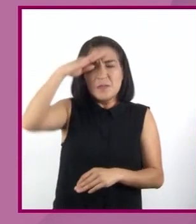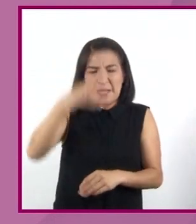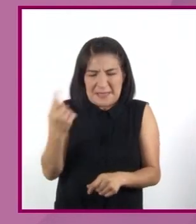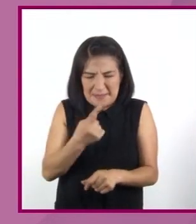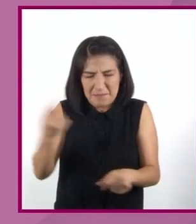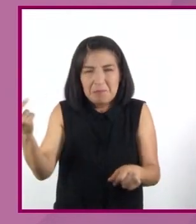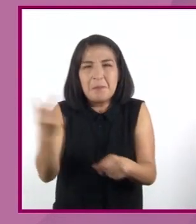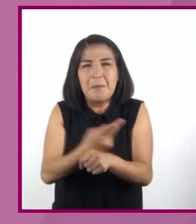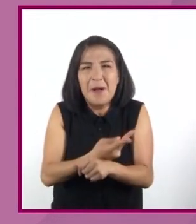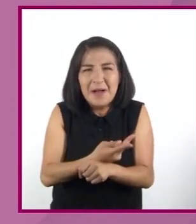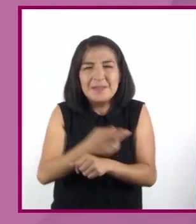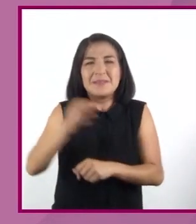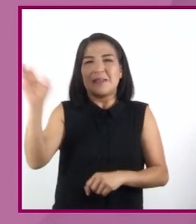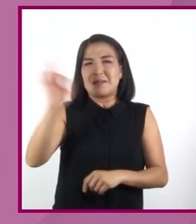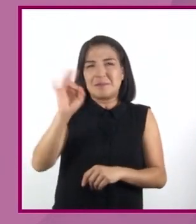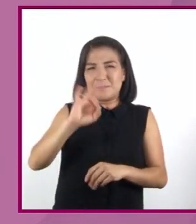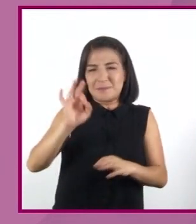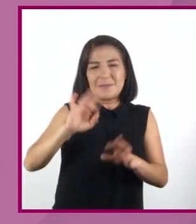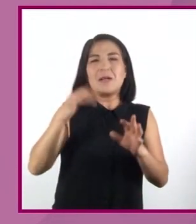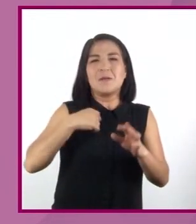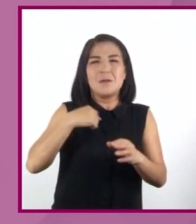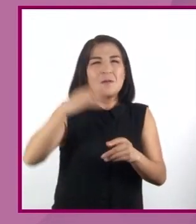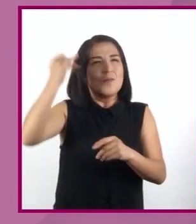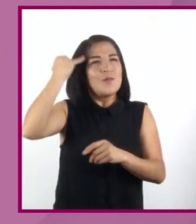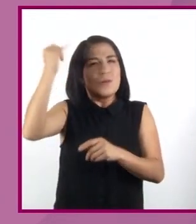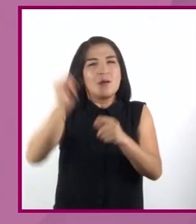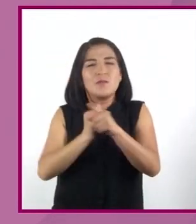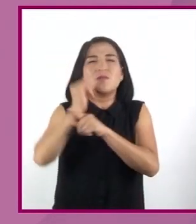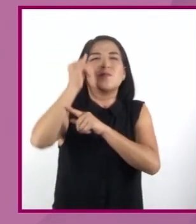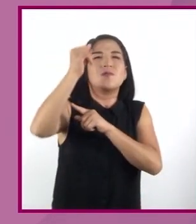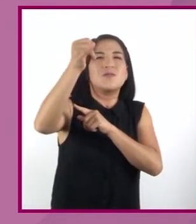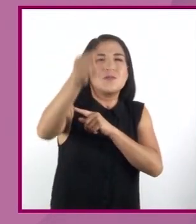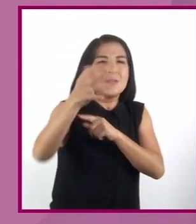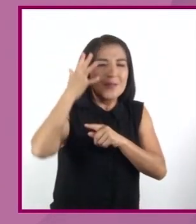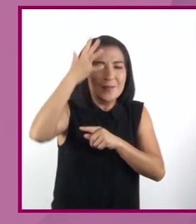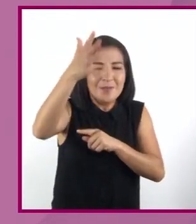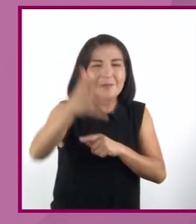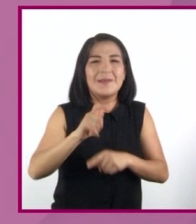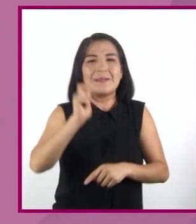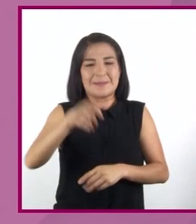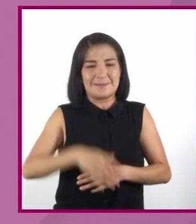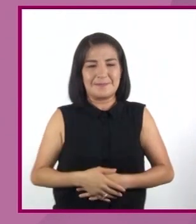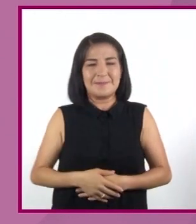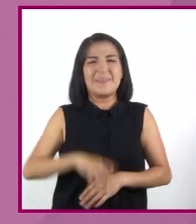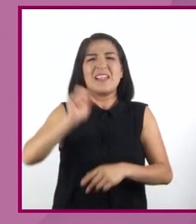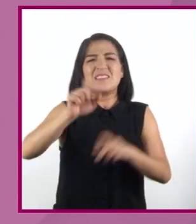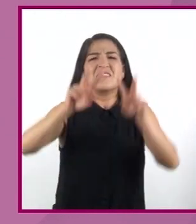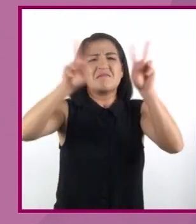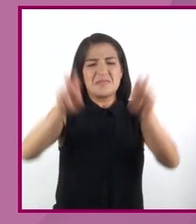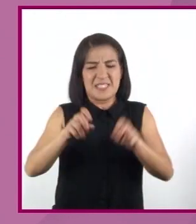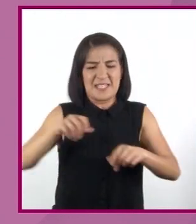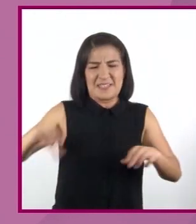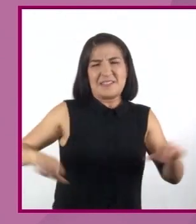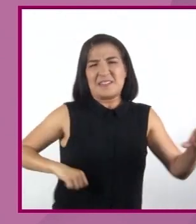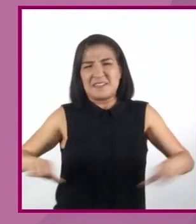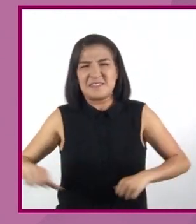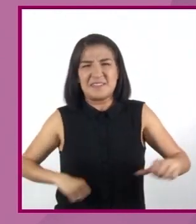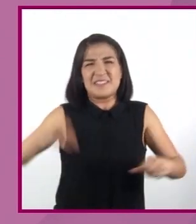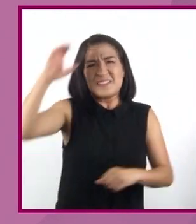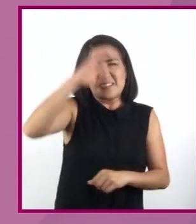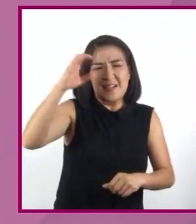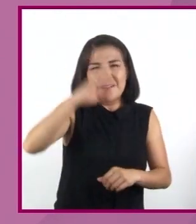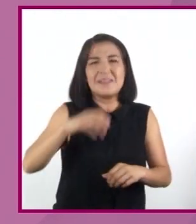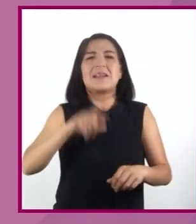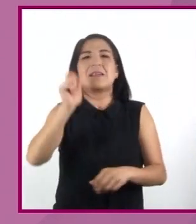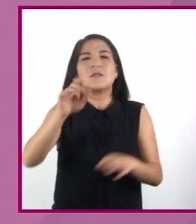sucedería si? Proyectando una idea de futuro. El término ciencia ficción fue inventado